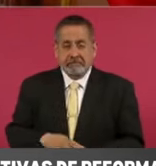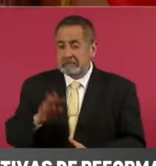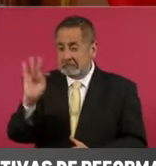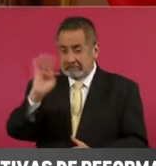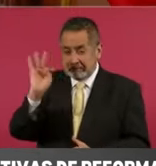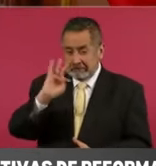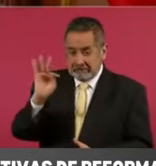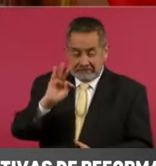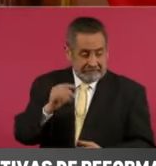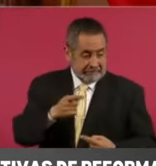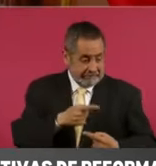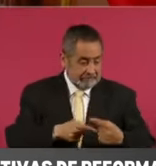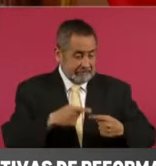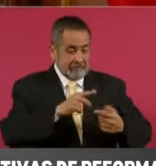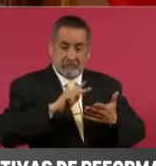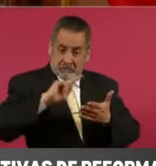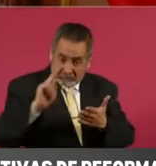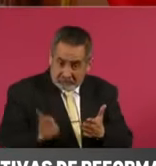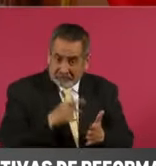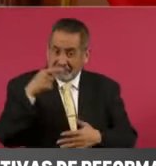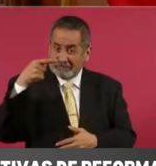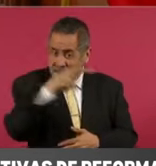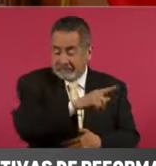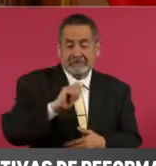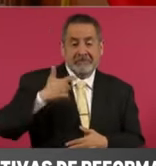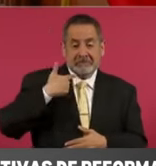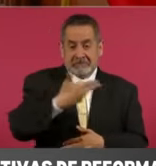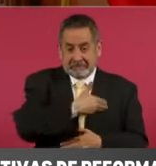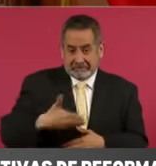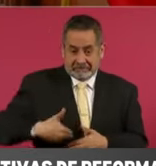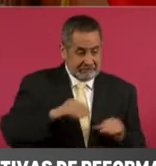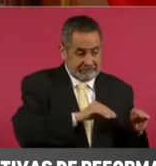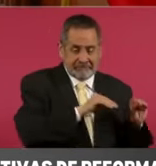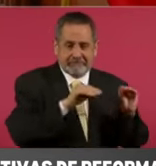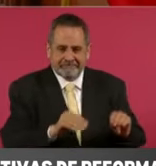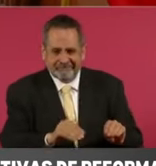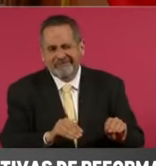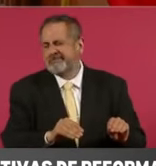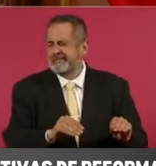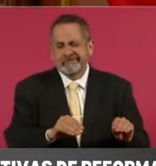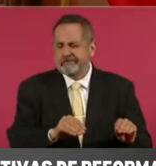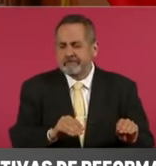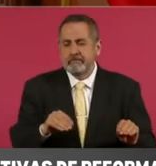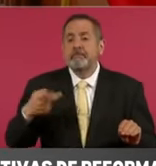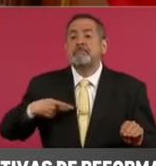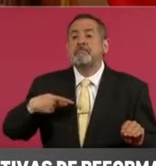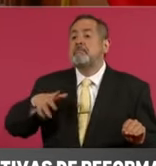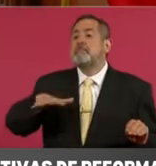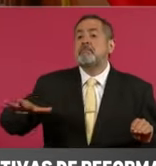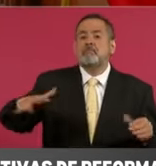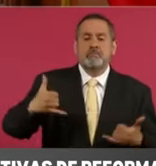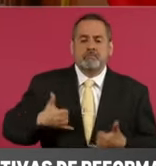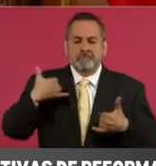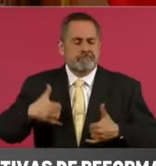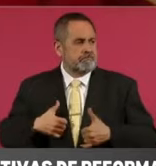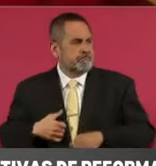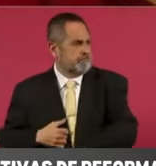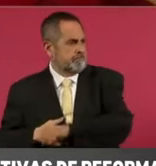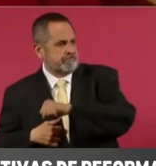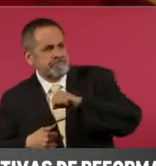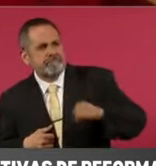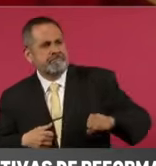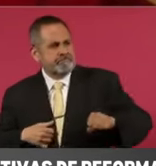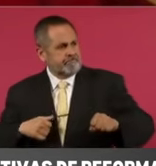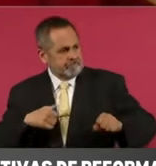regresan los corruptos, las nuevas generaciones puedan, llegando el momento, recuperar el